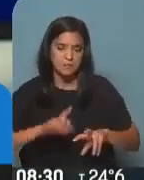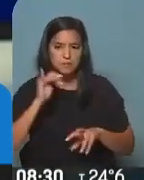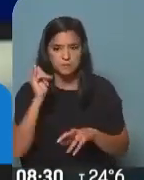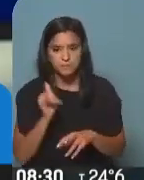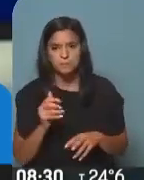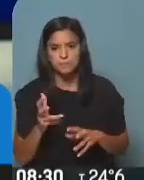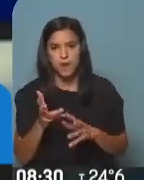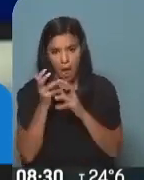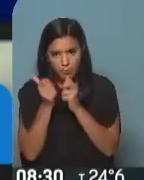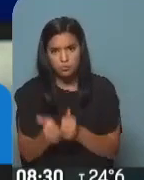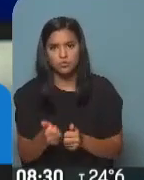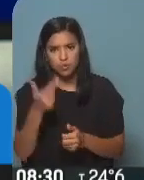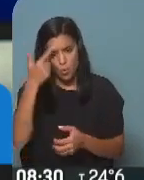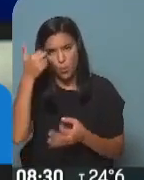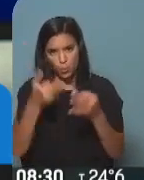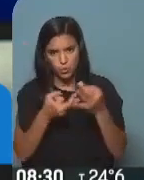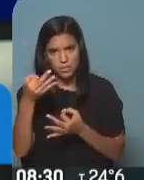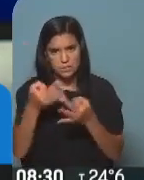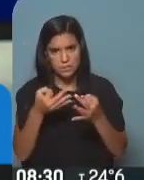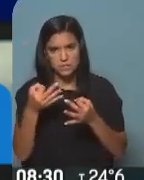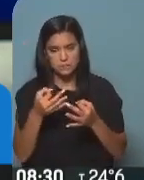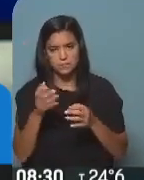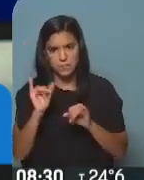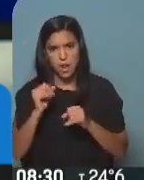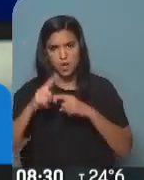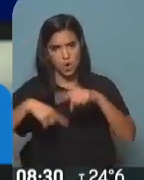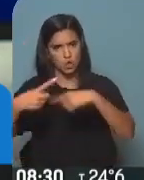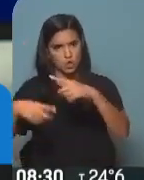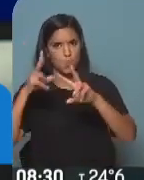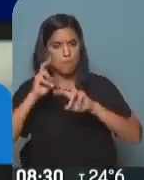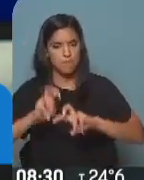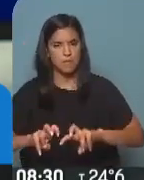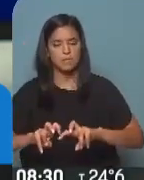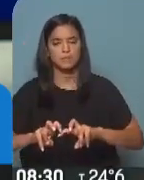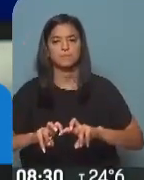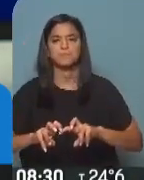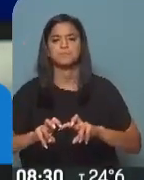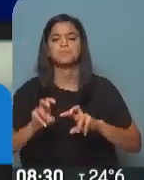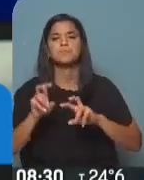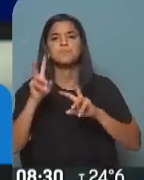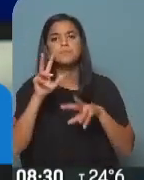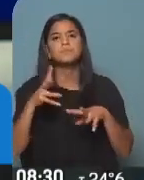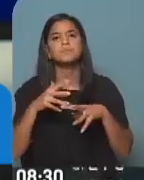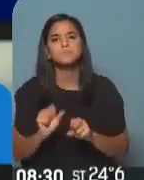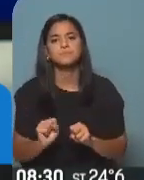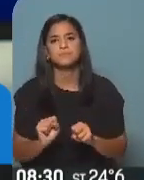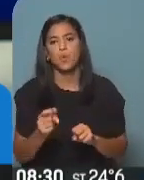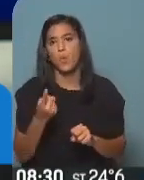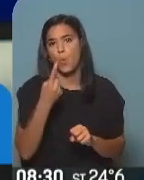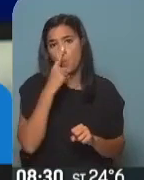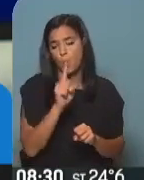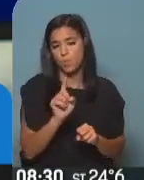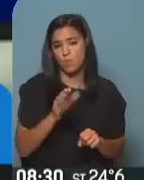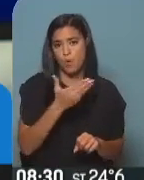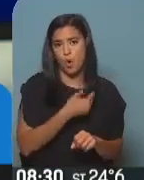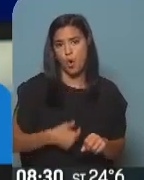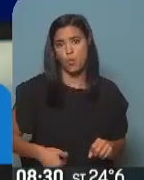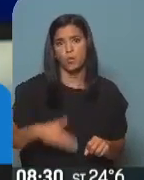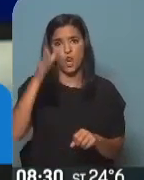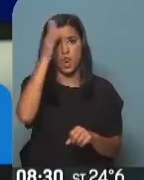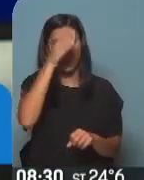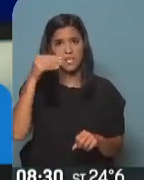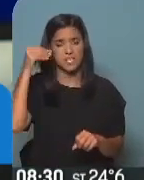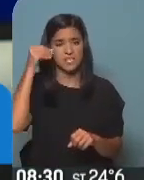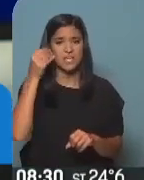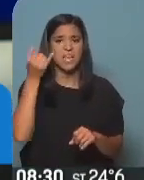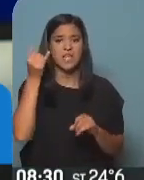se apoyó a la justicia para que se lleven adelante y se investigó corrupción del último gobierno, el gobierno de Cristina Fernández de Kirchner